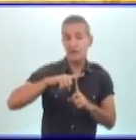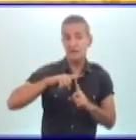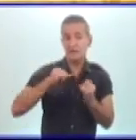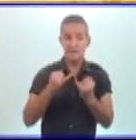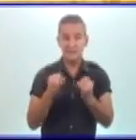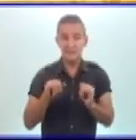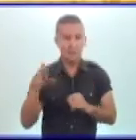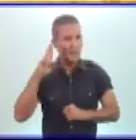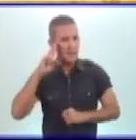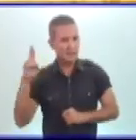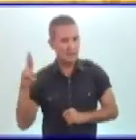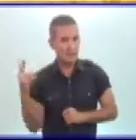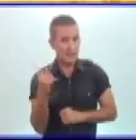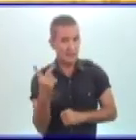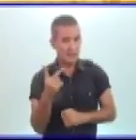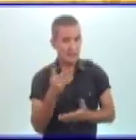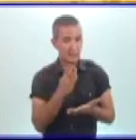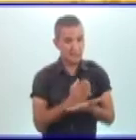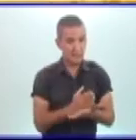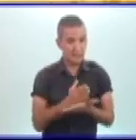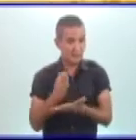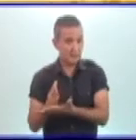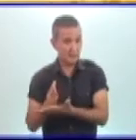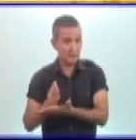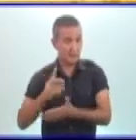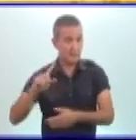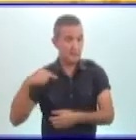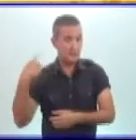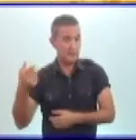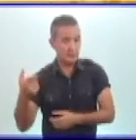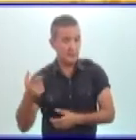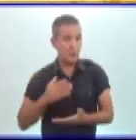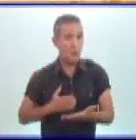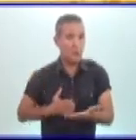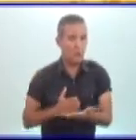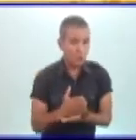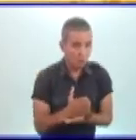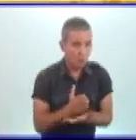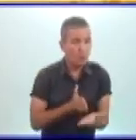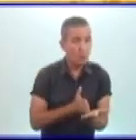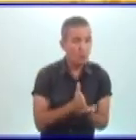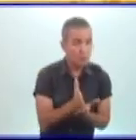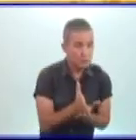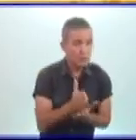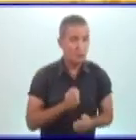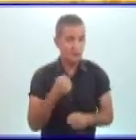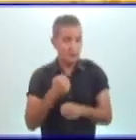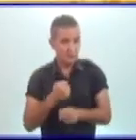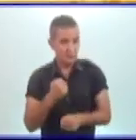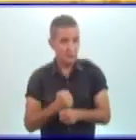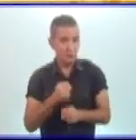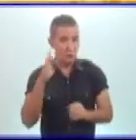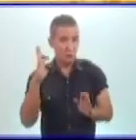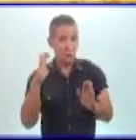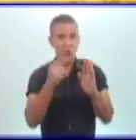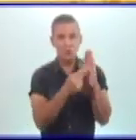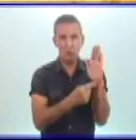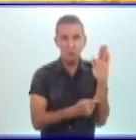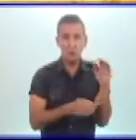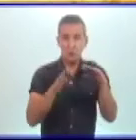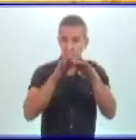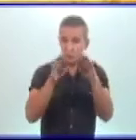recordándote que en estas dos clases posteriores continuarás trabajando los factores que permitieron la conformación del mundo moderno entre los